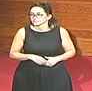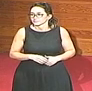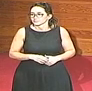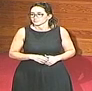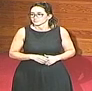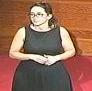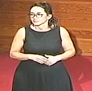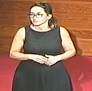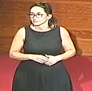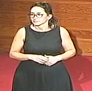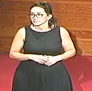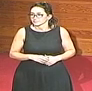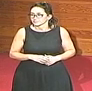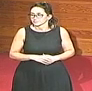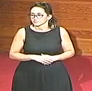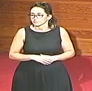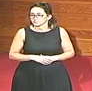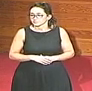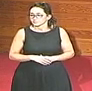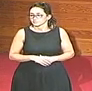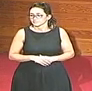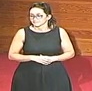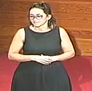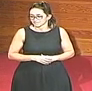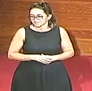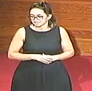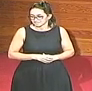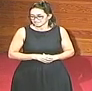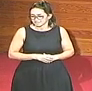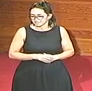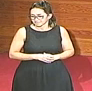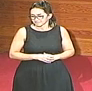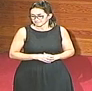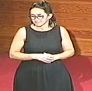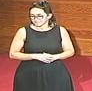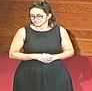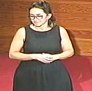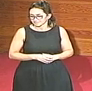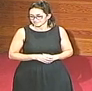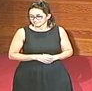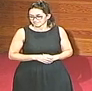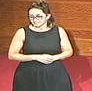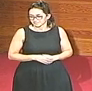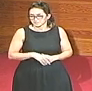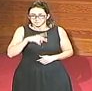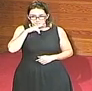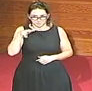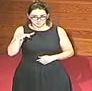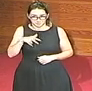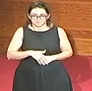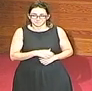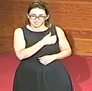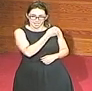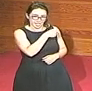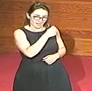el terreno un continente indestructible, hitzaldia entzuteko aukera izango dugula Xabier Aldekoaren eskutik. Bueno, muchas gracias a Ana, tanto